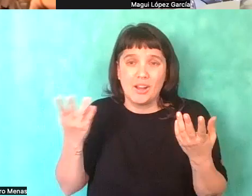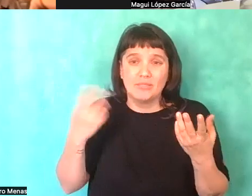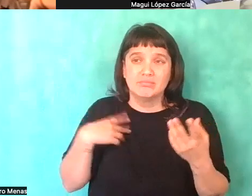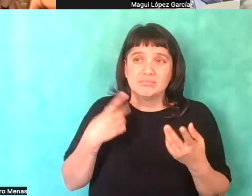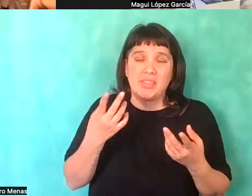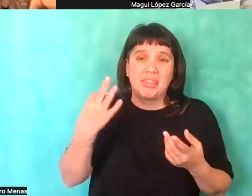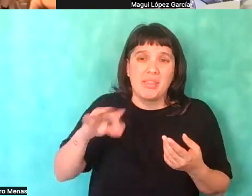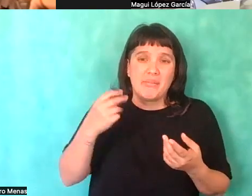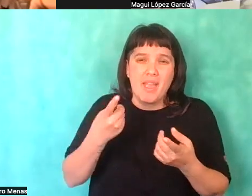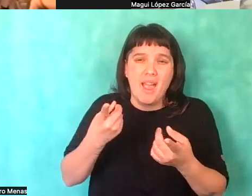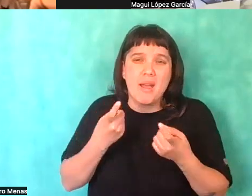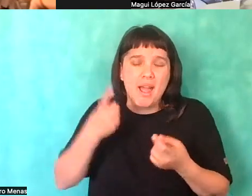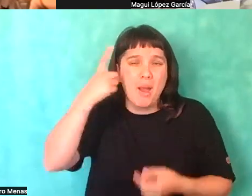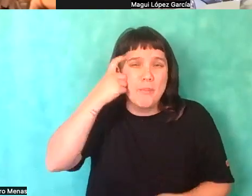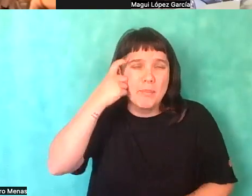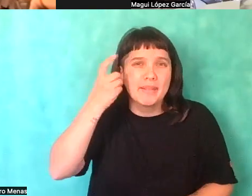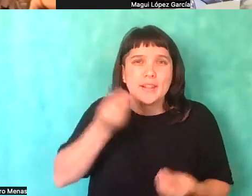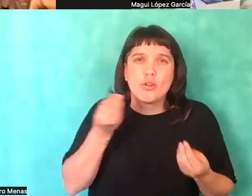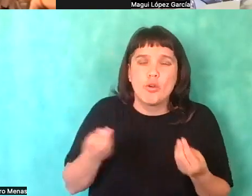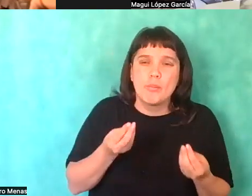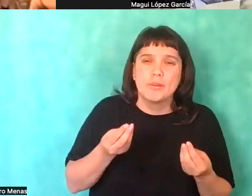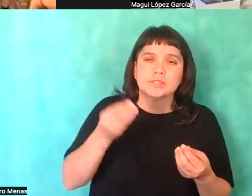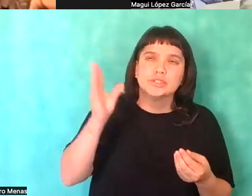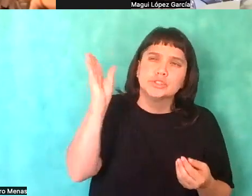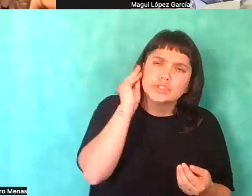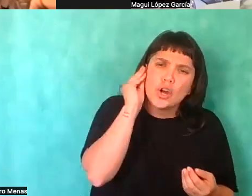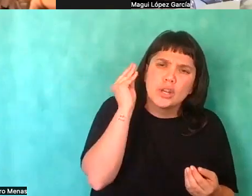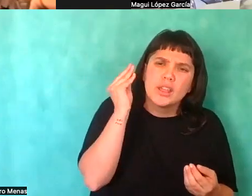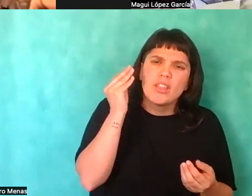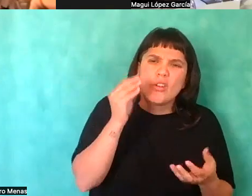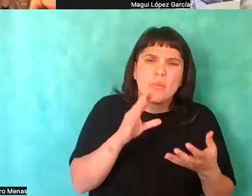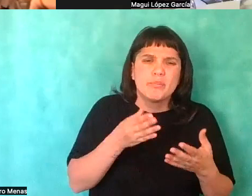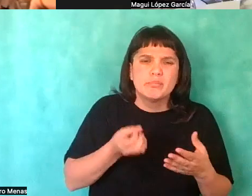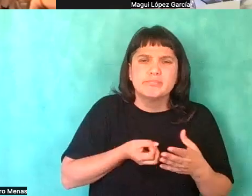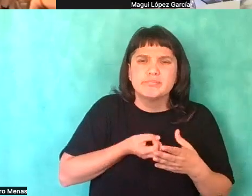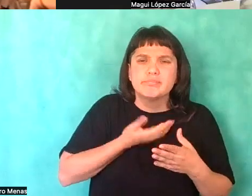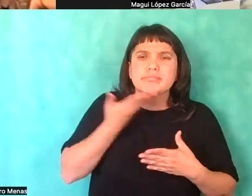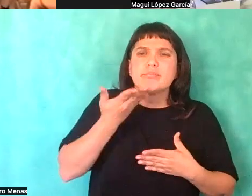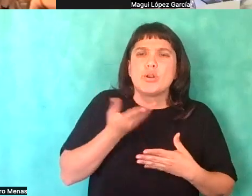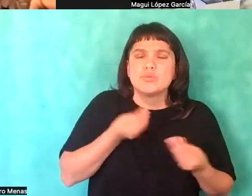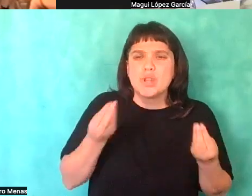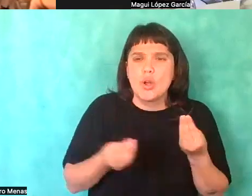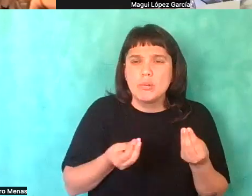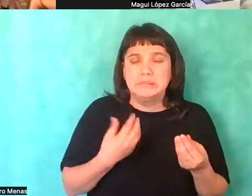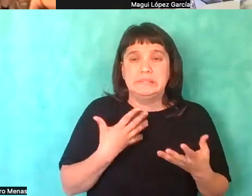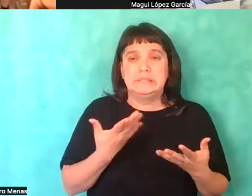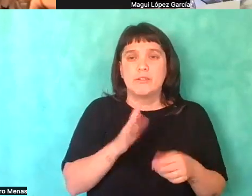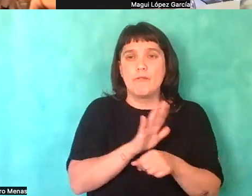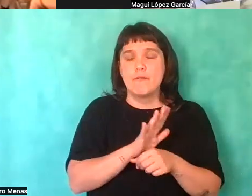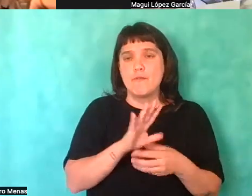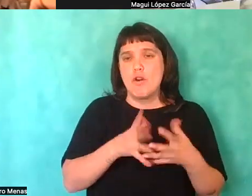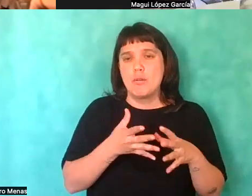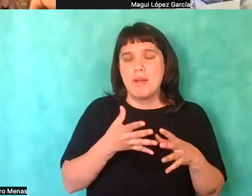que el sonido tiene que ser pronunciado de cierta manera, digo, hay que aprender eso, y eso no es una situación natural,